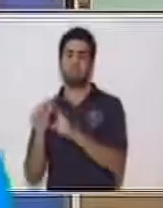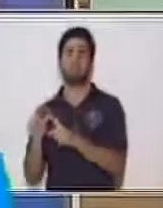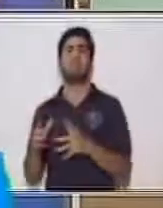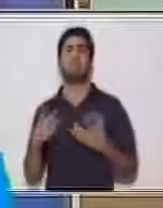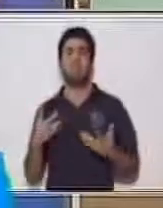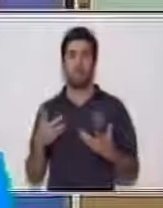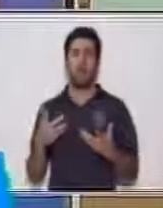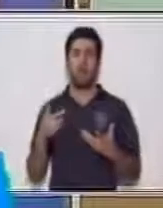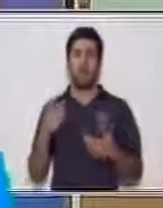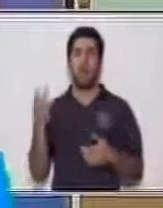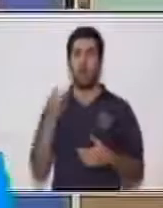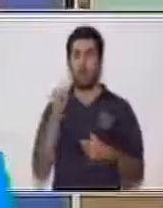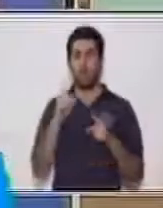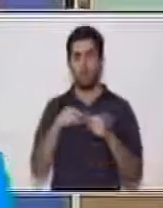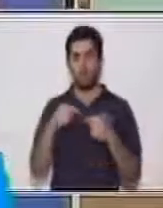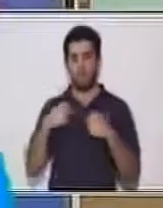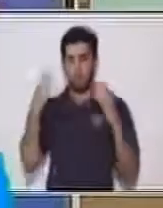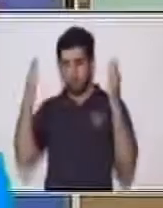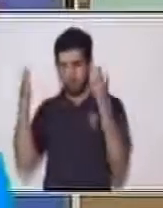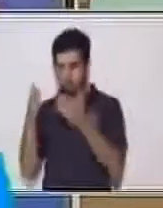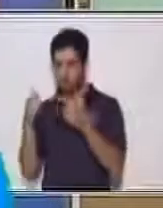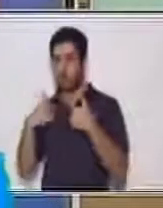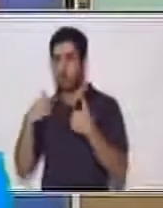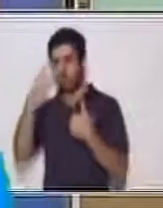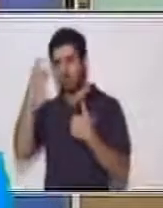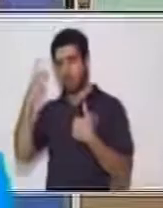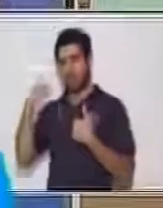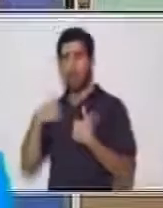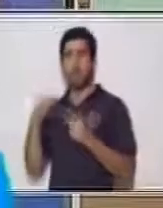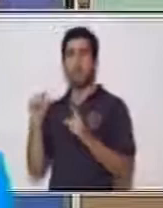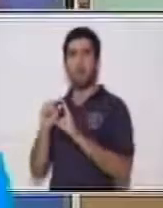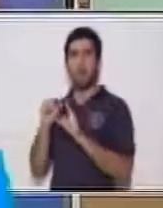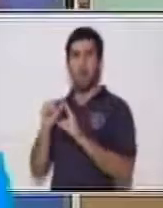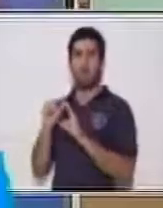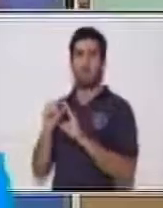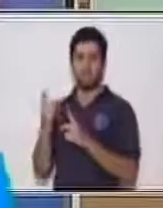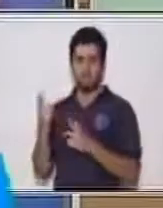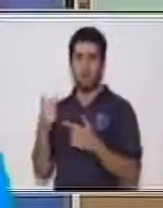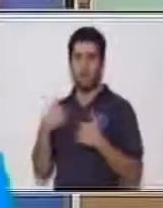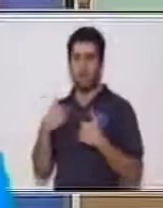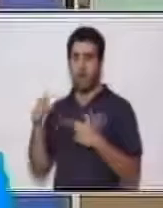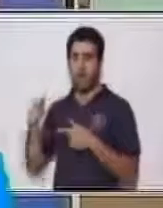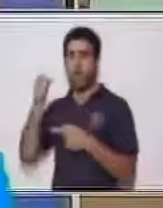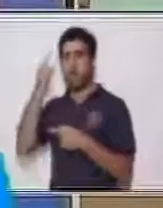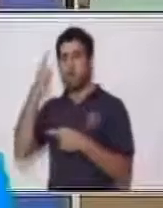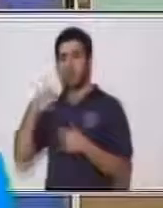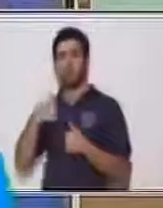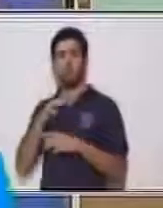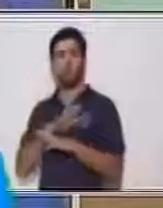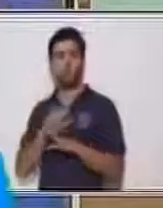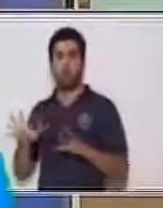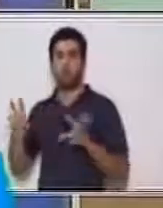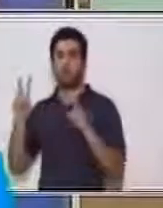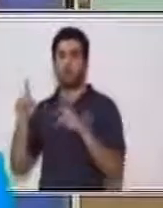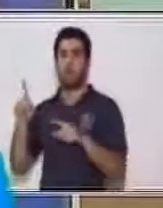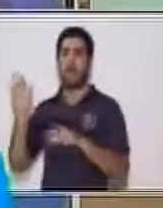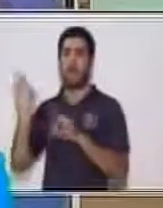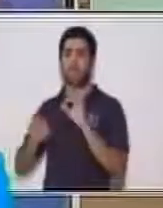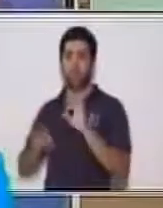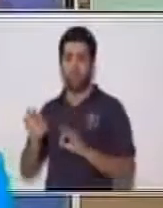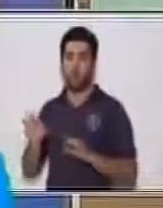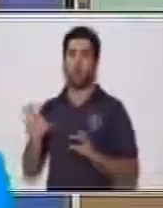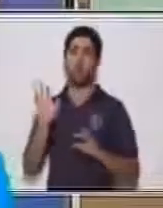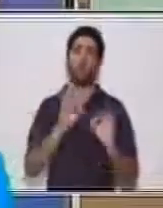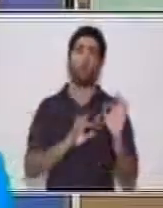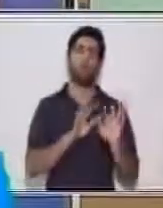que van referidas solamente a un área de trabajo. Palabras que, por ejemplo, van a entender solamente los abogados, palabras que van a